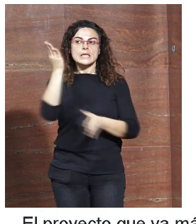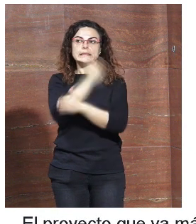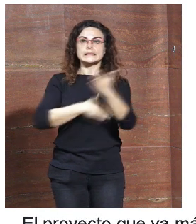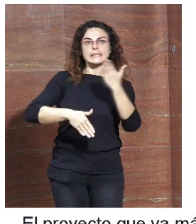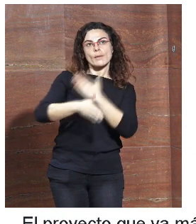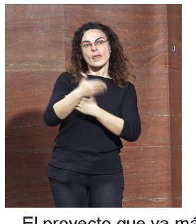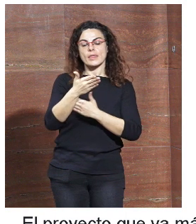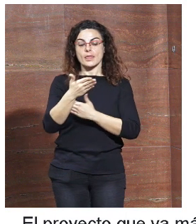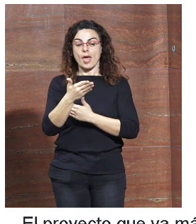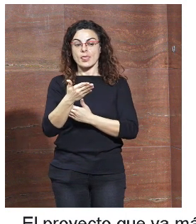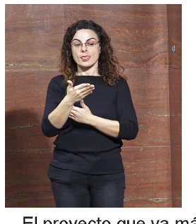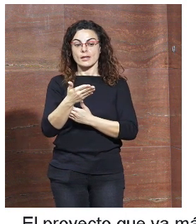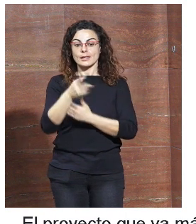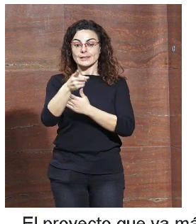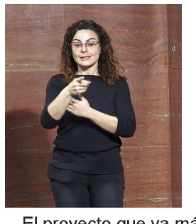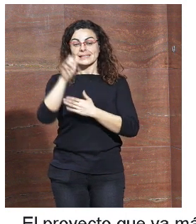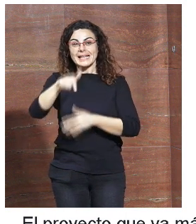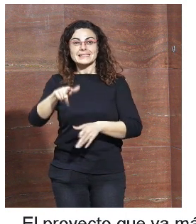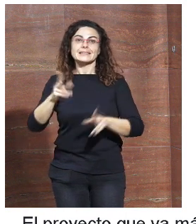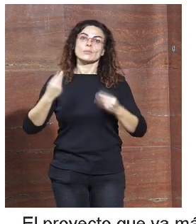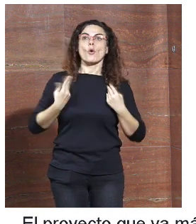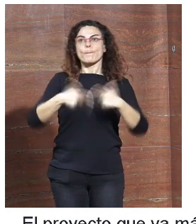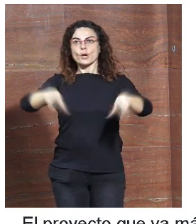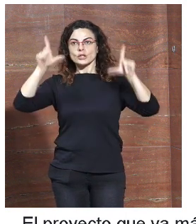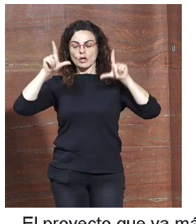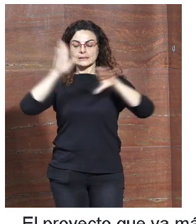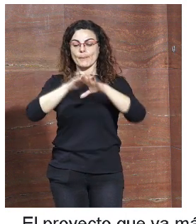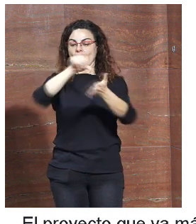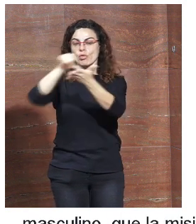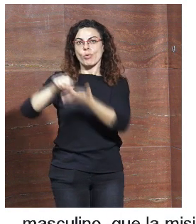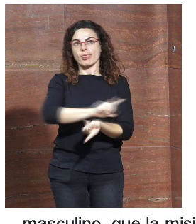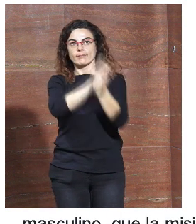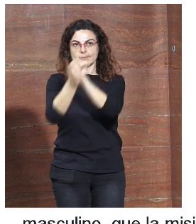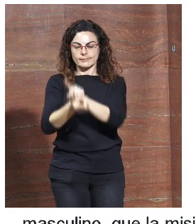como agentes activos en las transformaciones urbanas, ¿no?